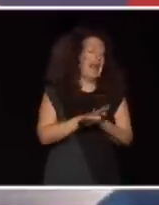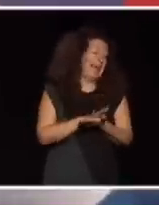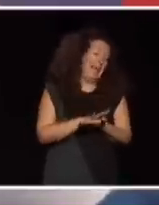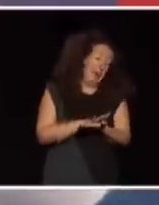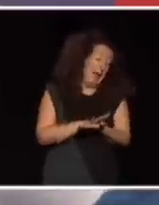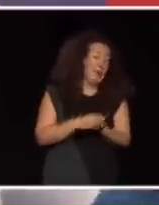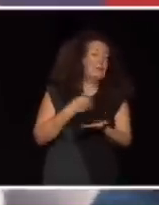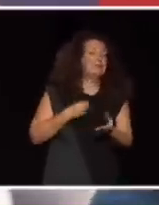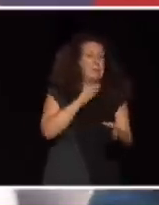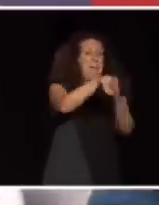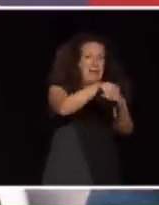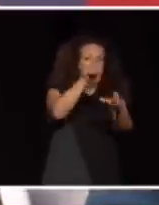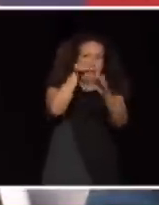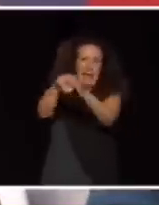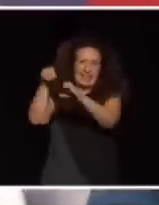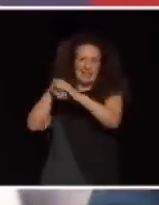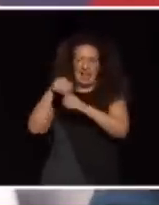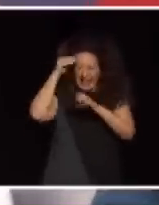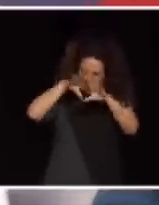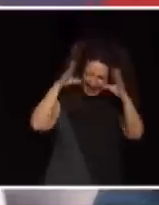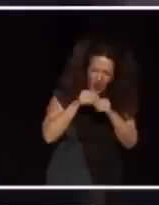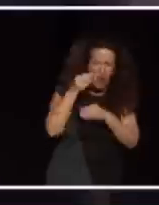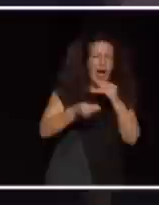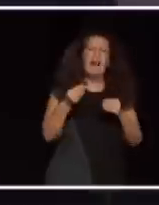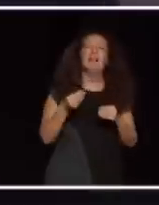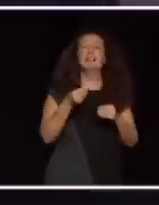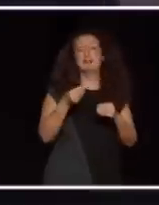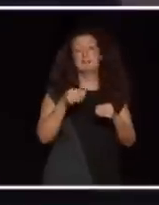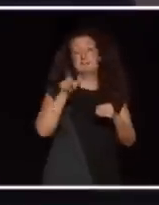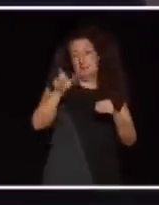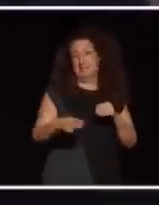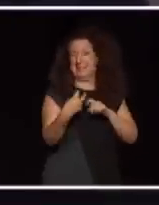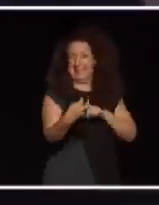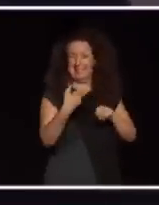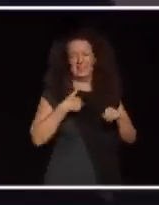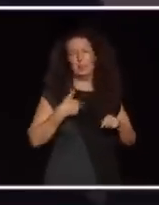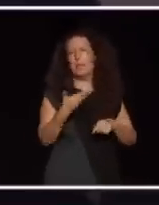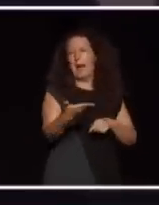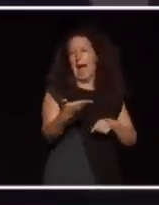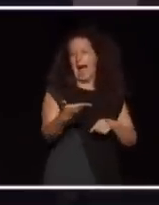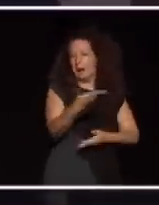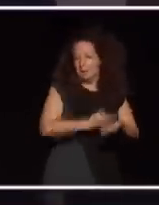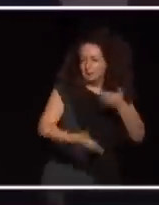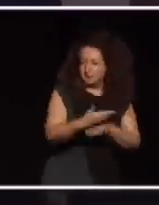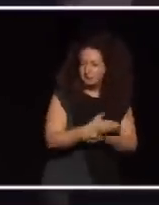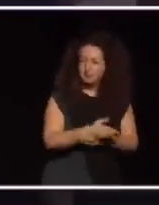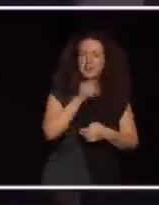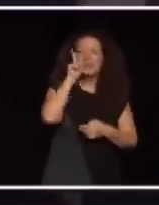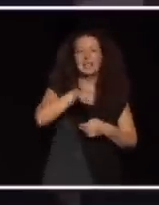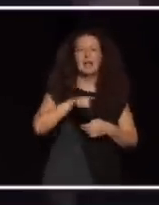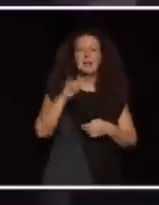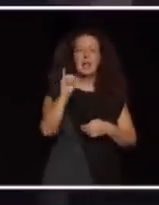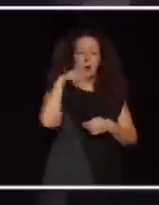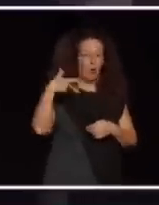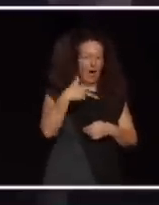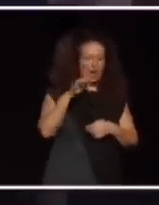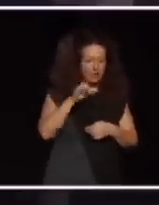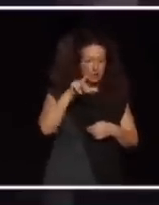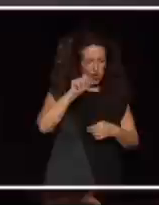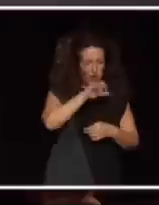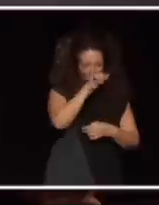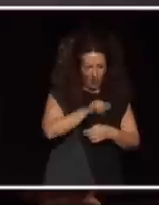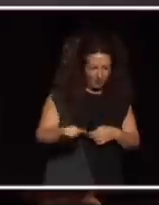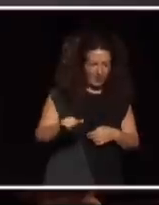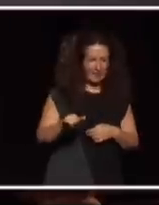haces lo que tienes que hacer y aquí tienes nuestra mano tendida. Gracias también a Juancho López de Uralde, uno de